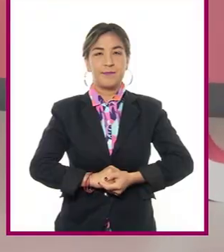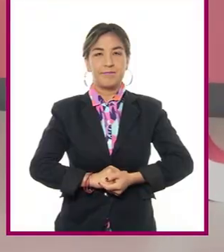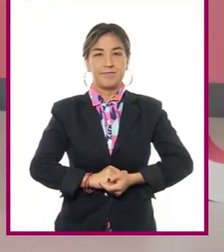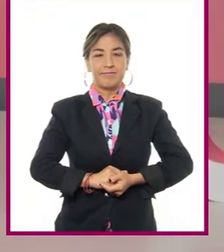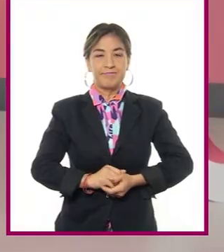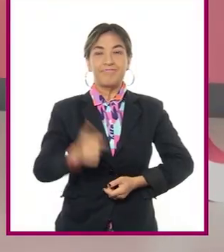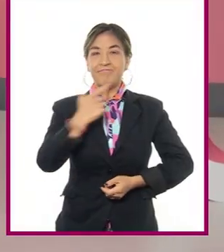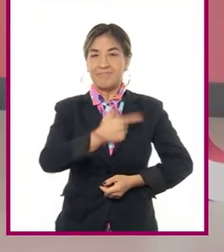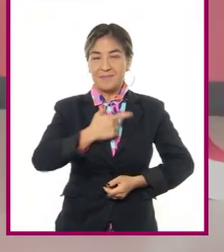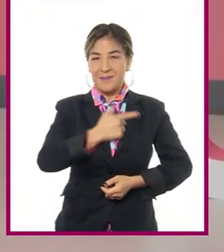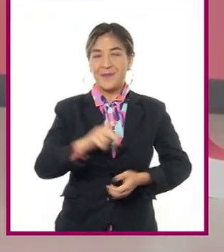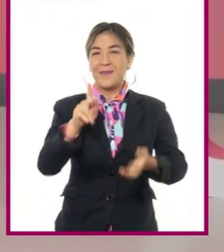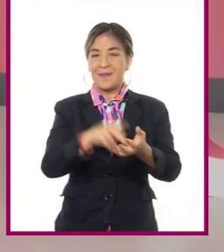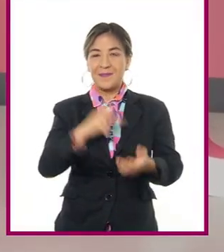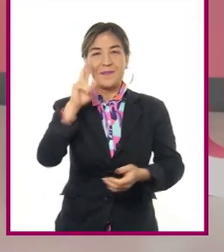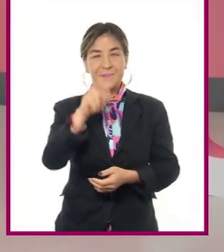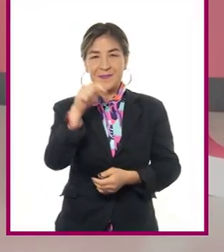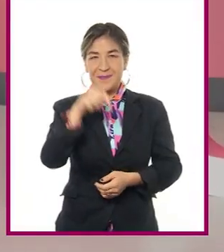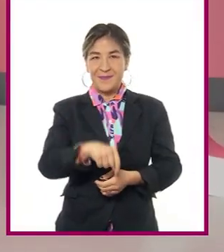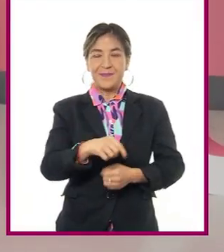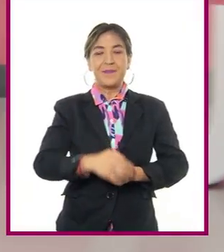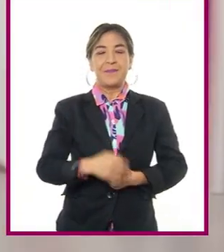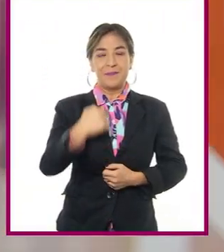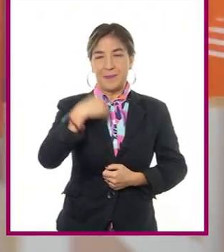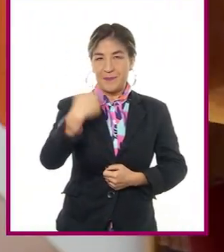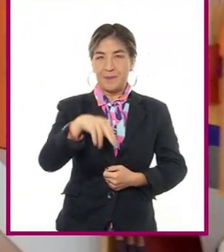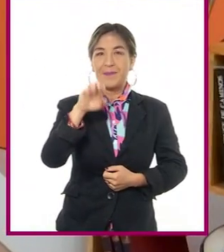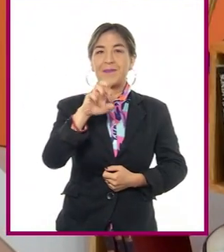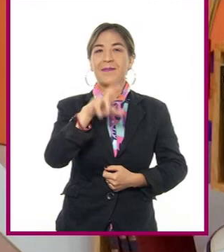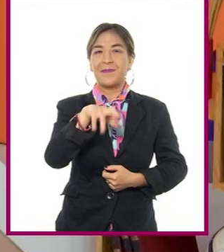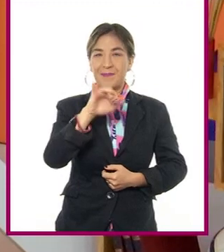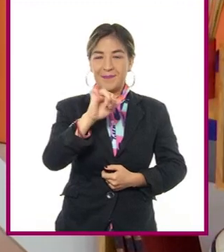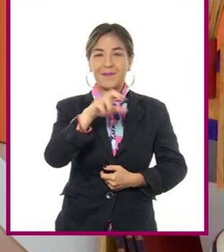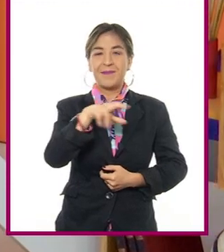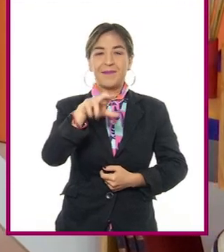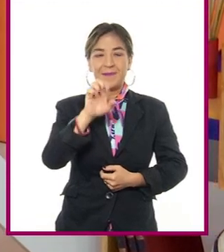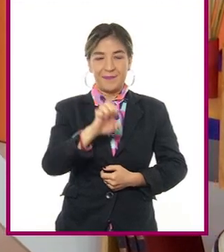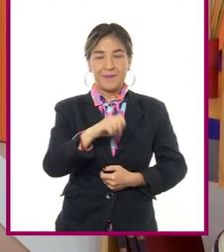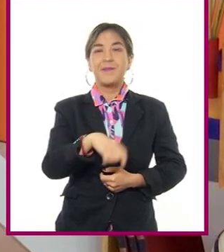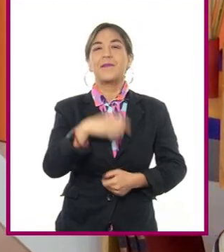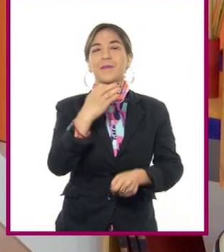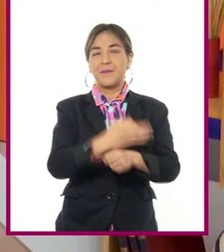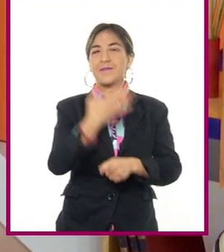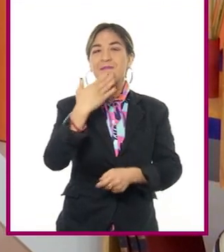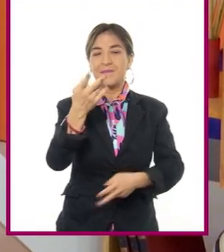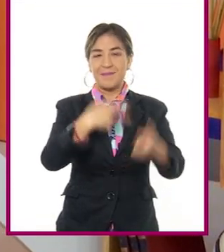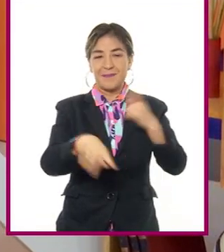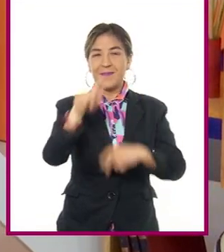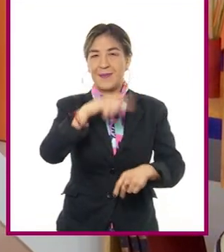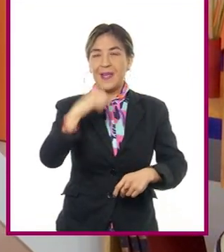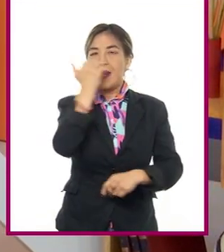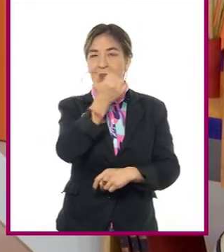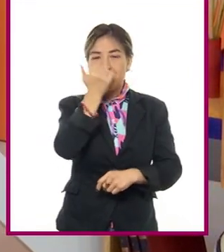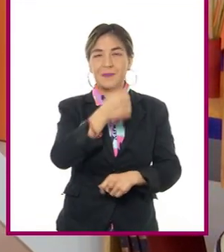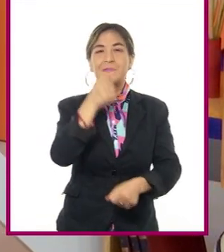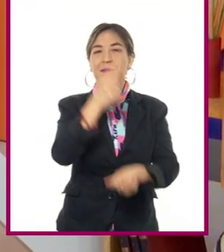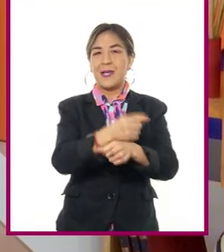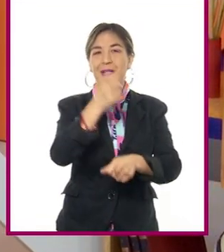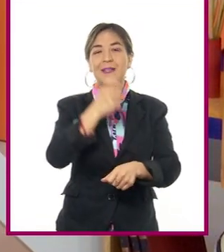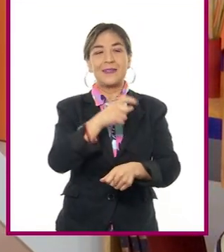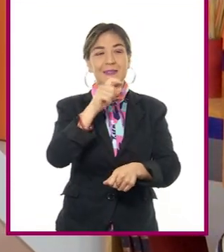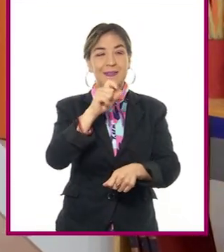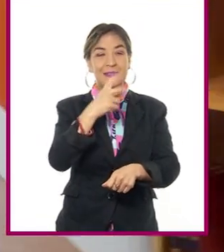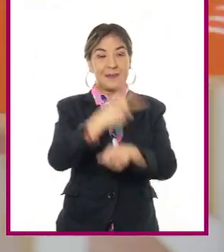gusto encontrarnos por aquí de nuevo. Mi nombre es Enrique Rodal. Y les doy la bienvenida a las alumnas y alumnos de lengua materna de segundo